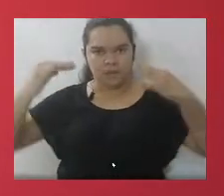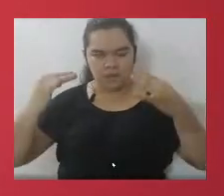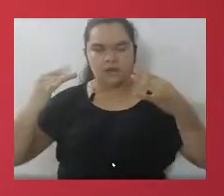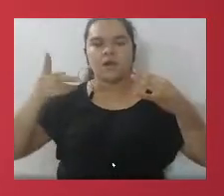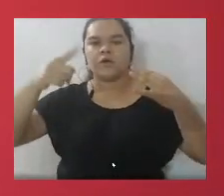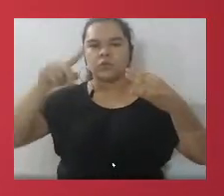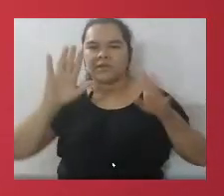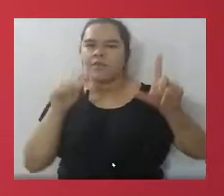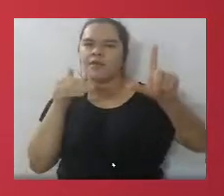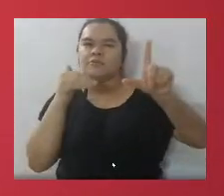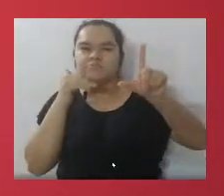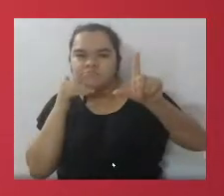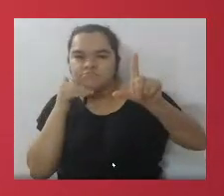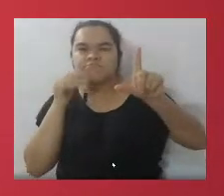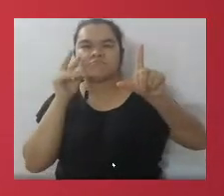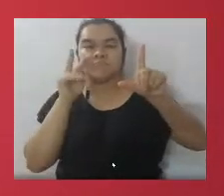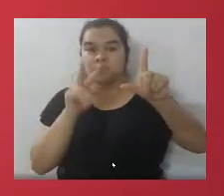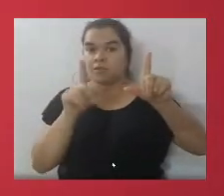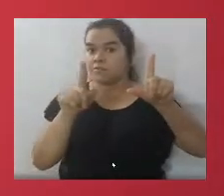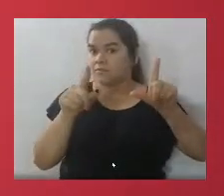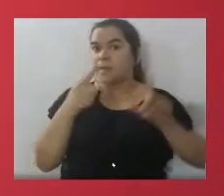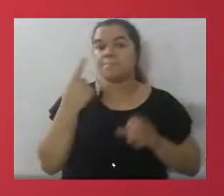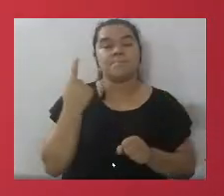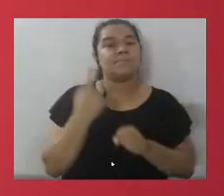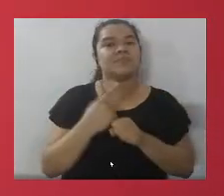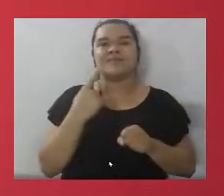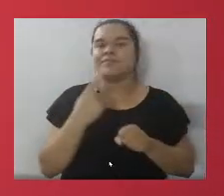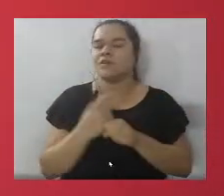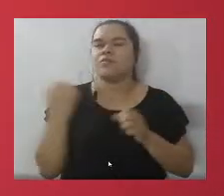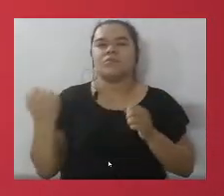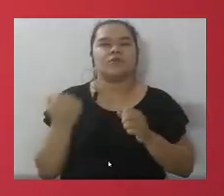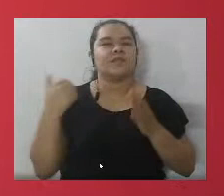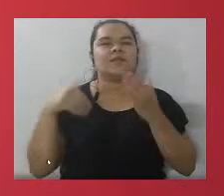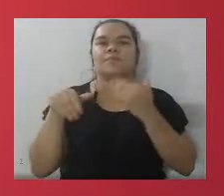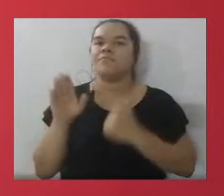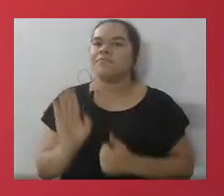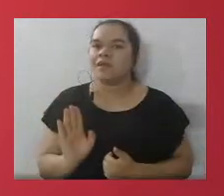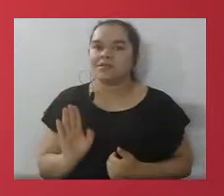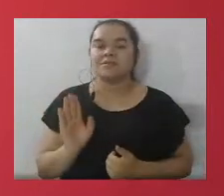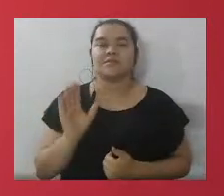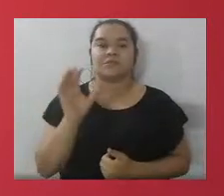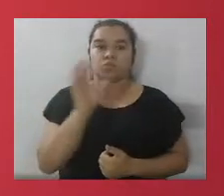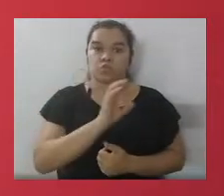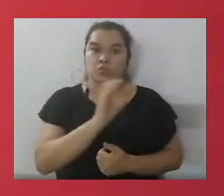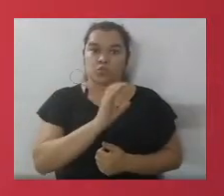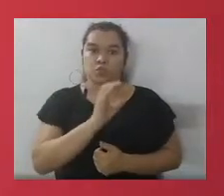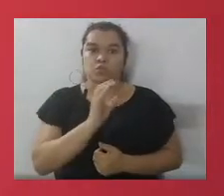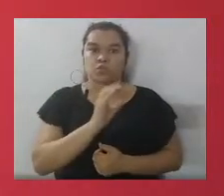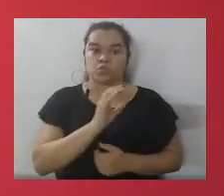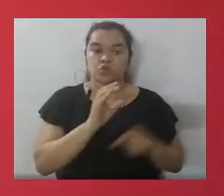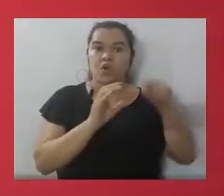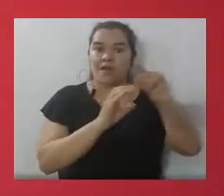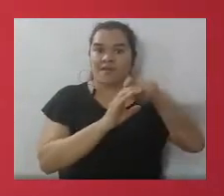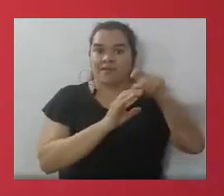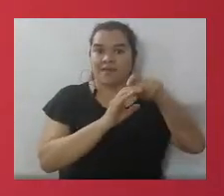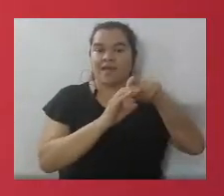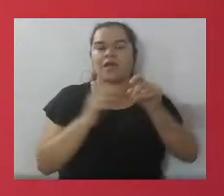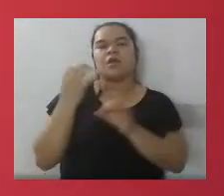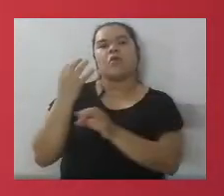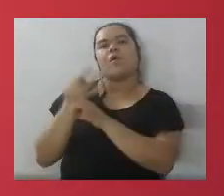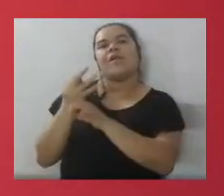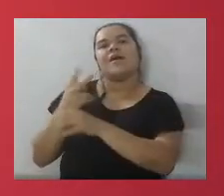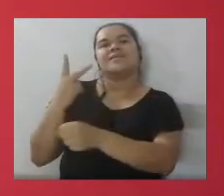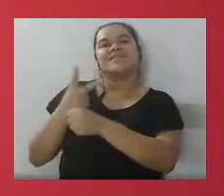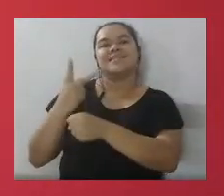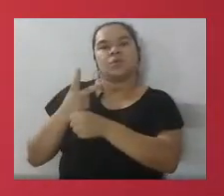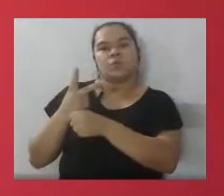en cuenta que lo importante es la profundización en los conocimientos que ellos están recibiendo en el nivel secundario y que